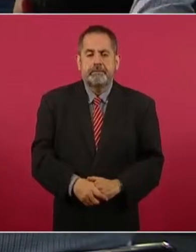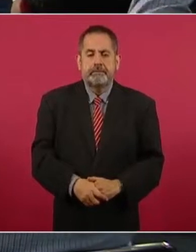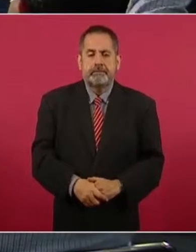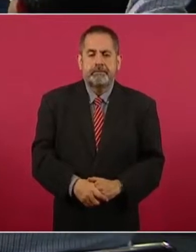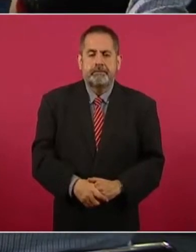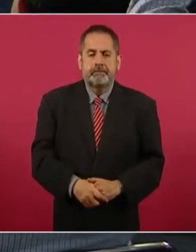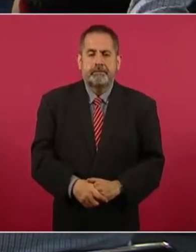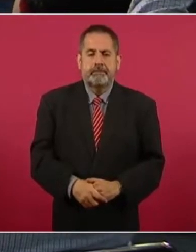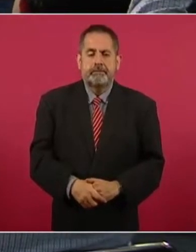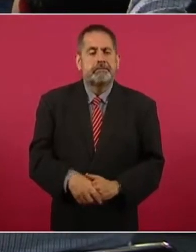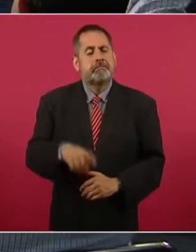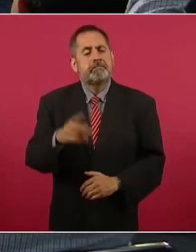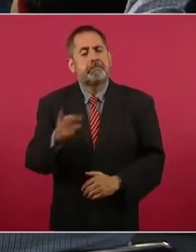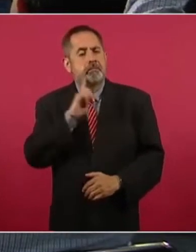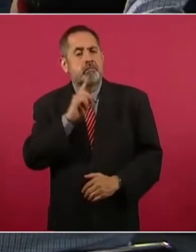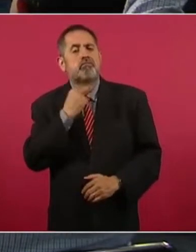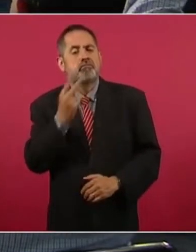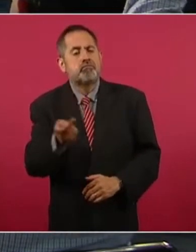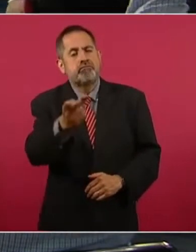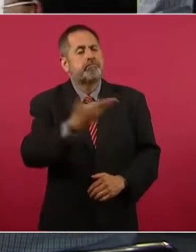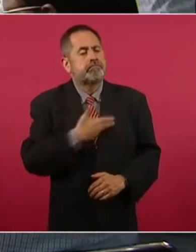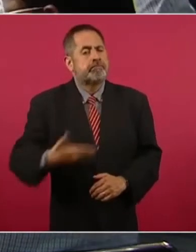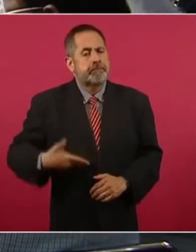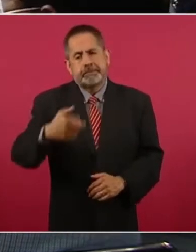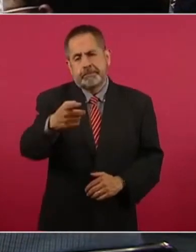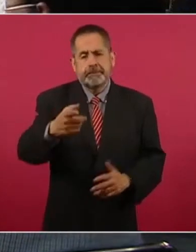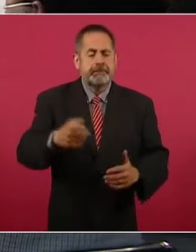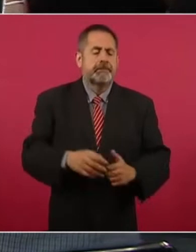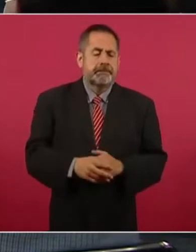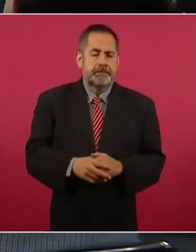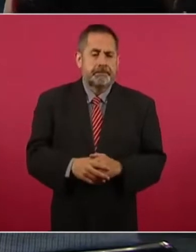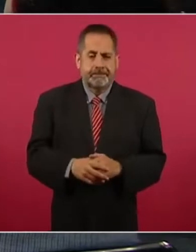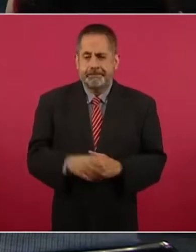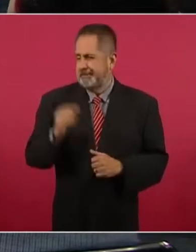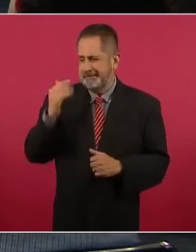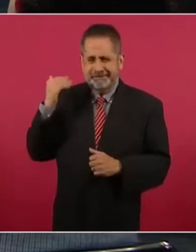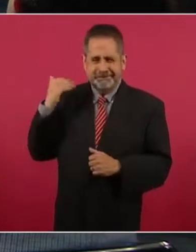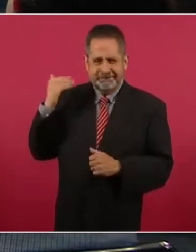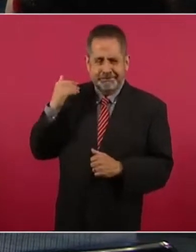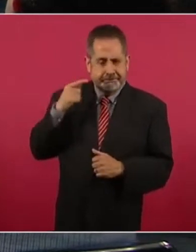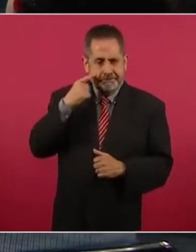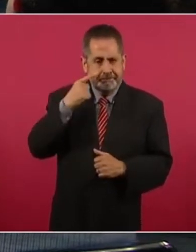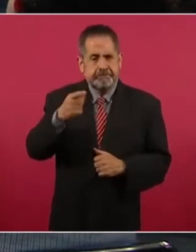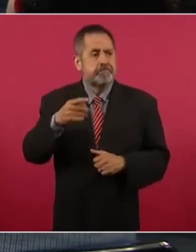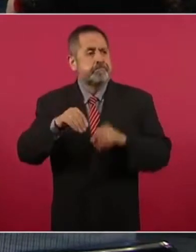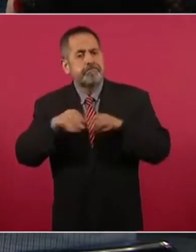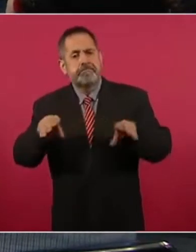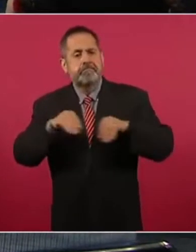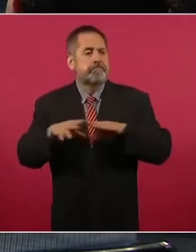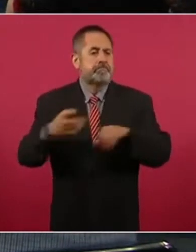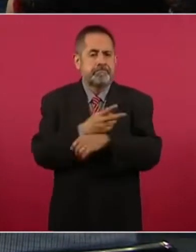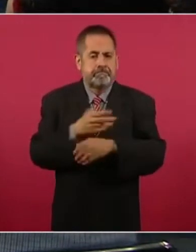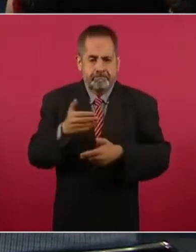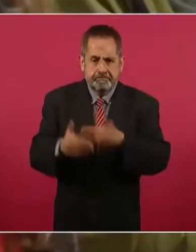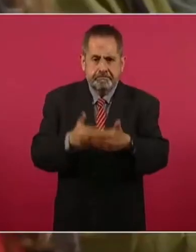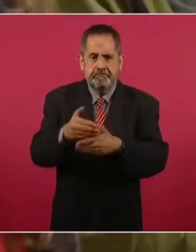Y también, presidente, justamente en las últimas fechas se ha informado sobre los